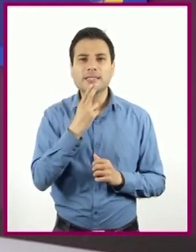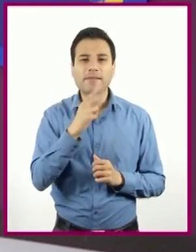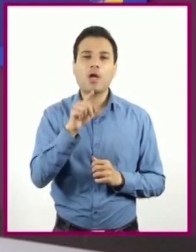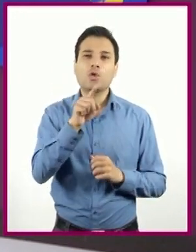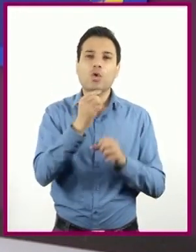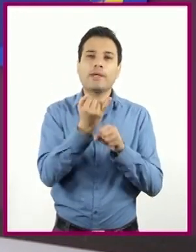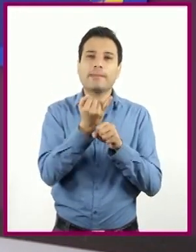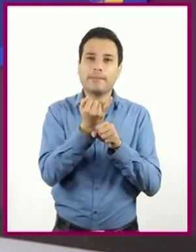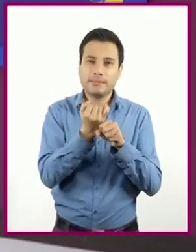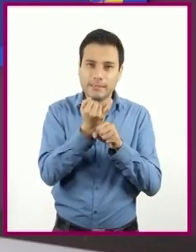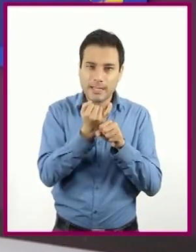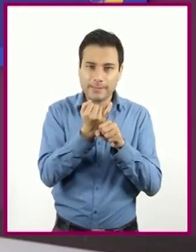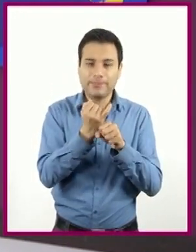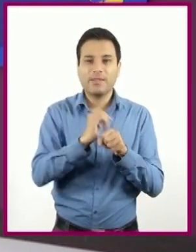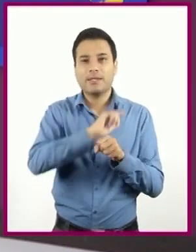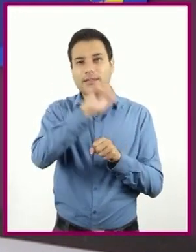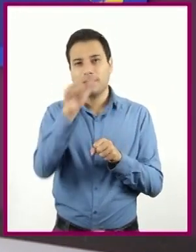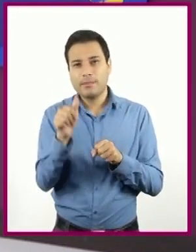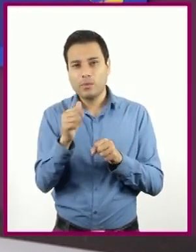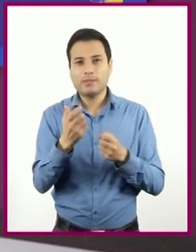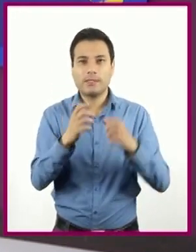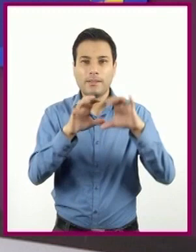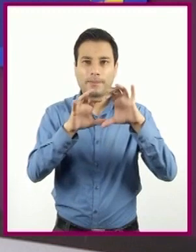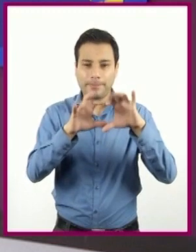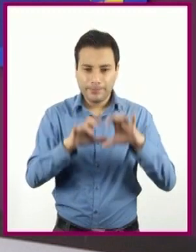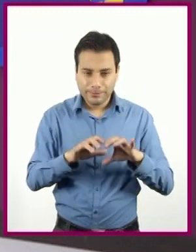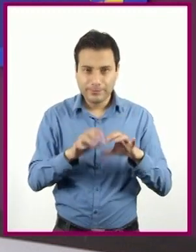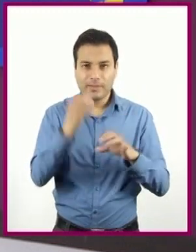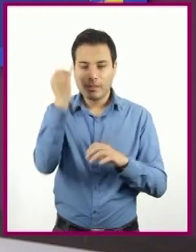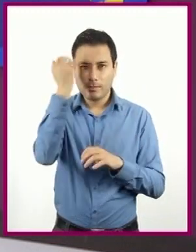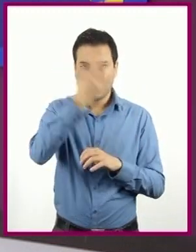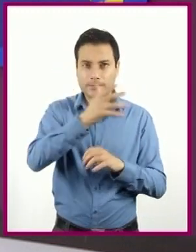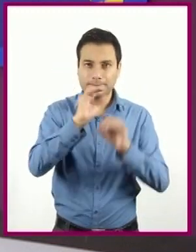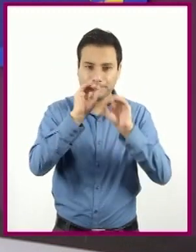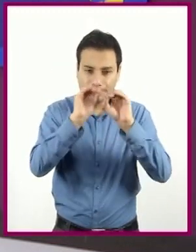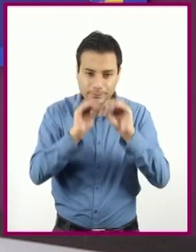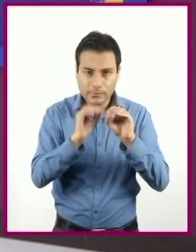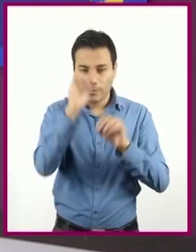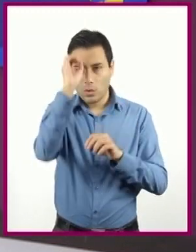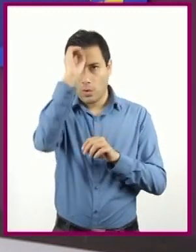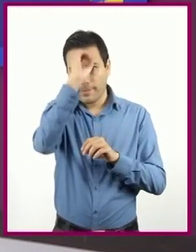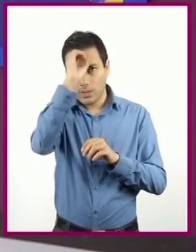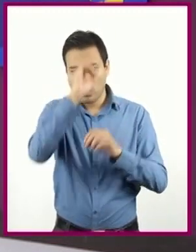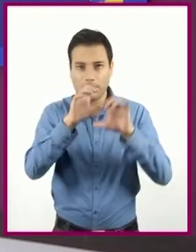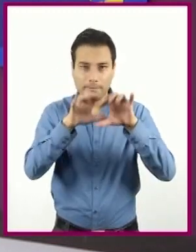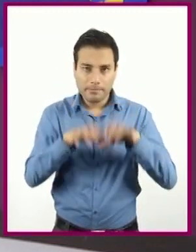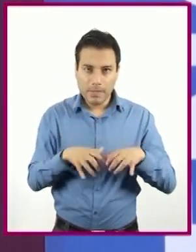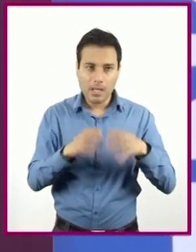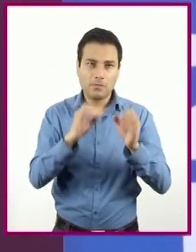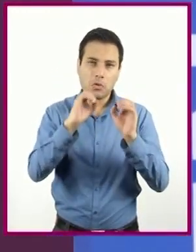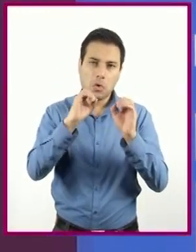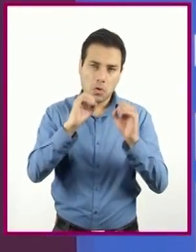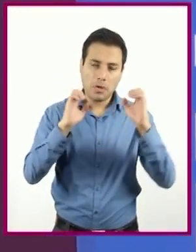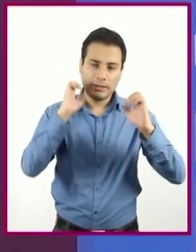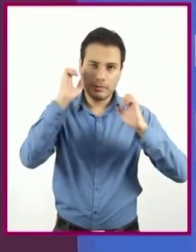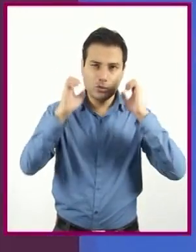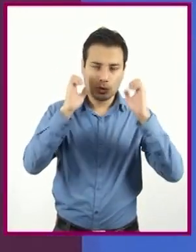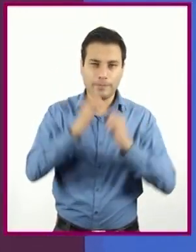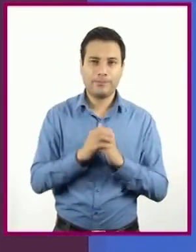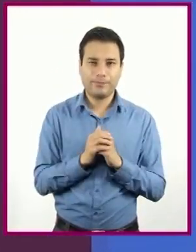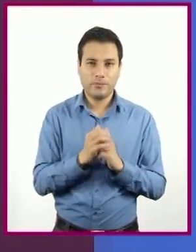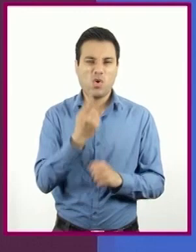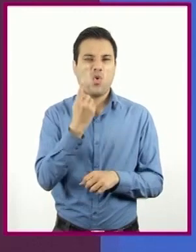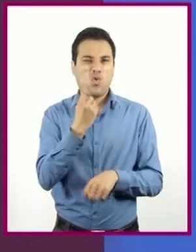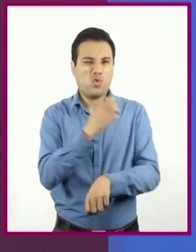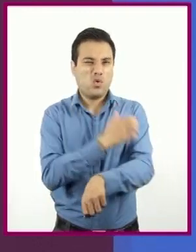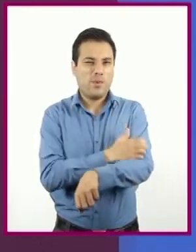elaborar textos como un fichero, una monografía, un ensayo o una exposición. Un compañero de